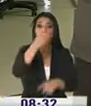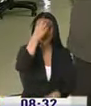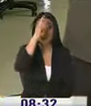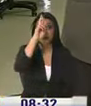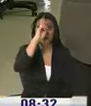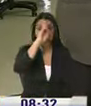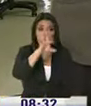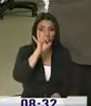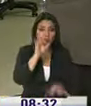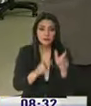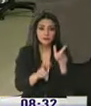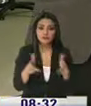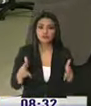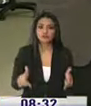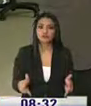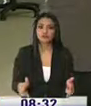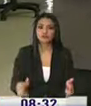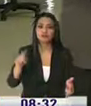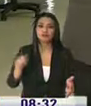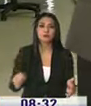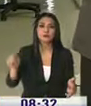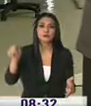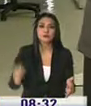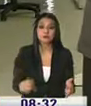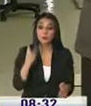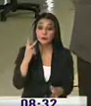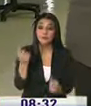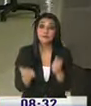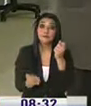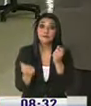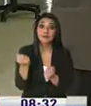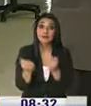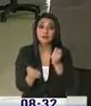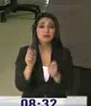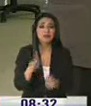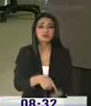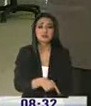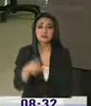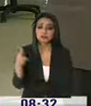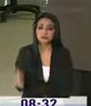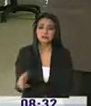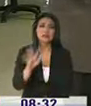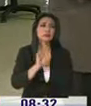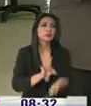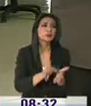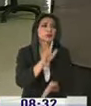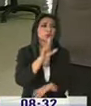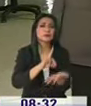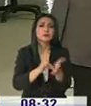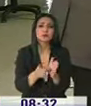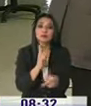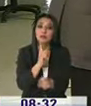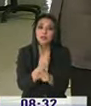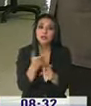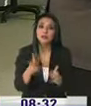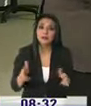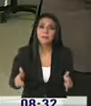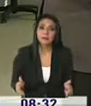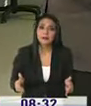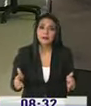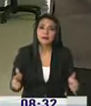y encontró mal parqueado. Bueno, ahí observó, ¿saben qué? A vehículos que están, como de costumbre, 5 minutitos nada más, a pesar de que hay